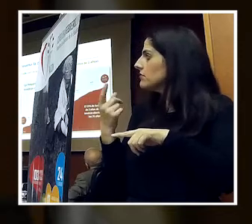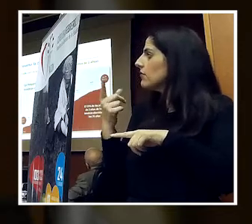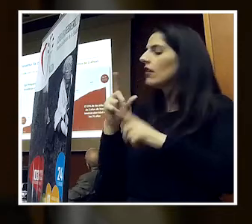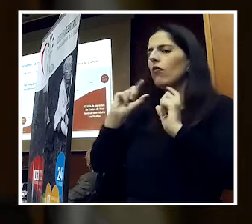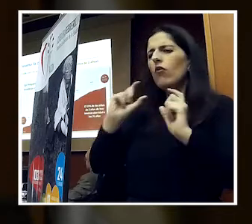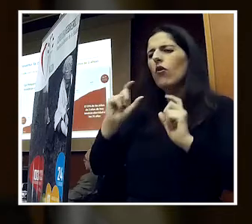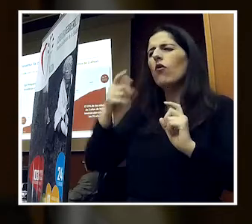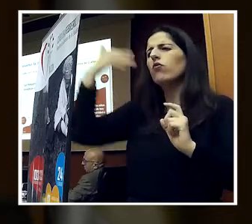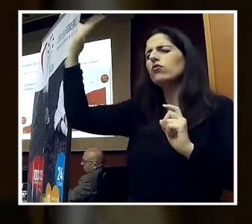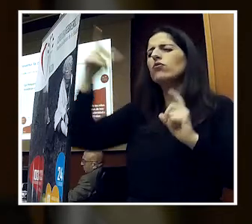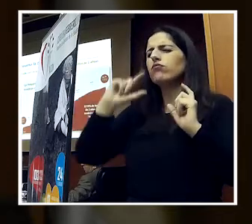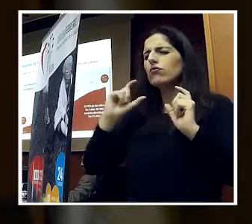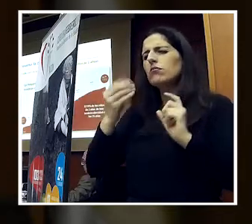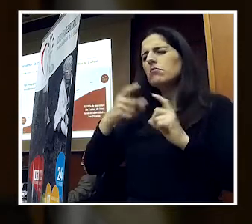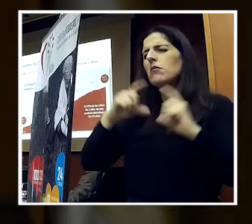de obesidad futura.